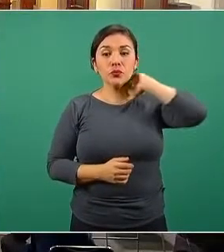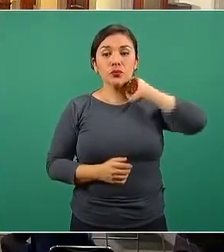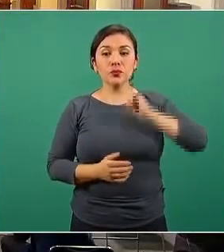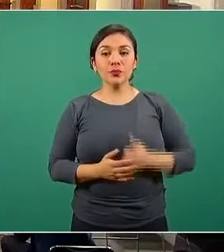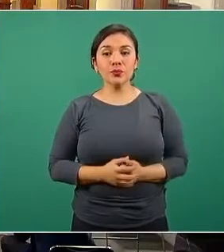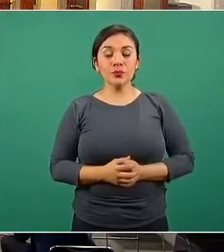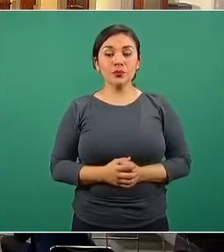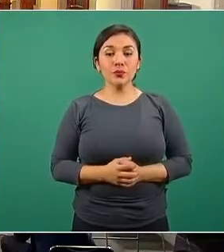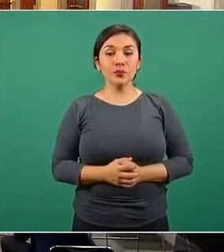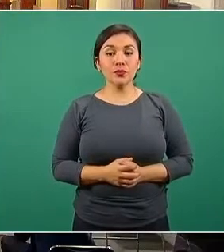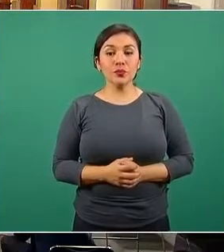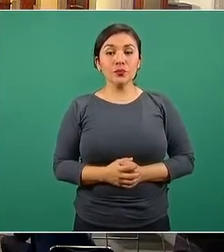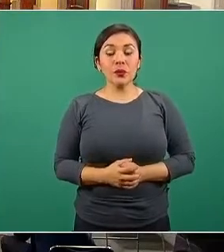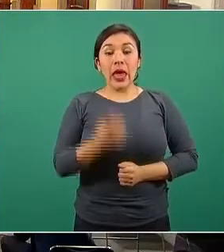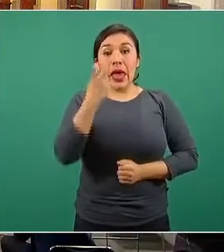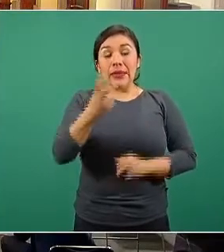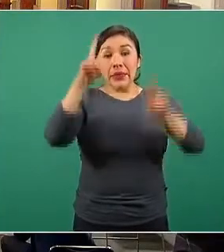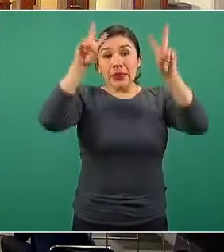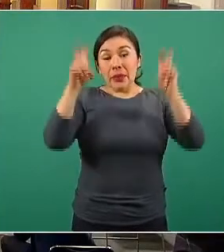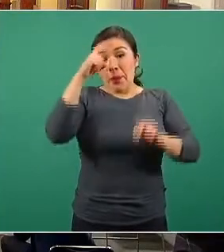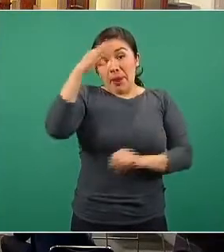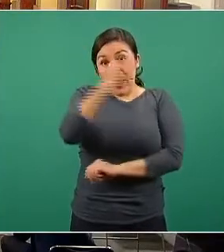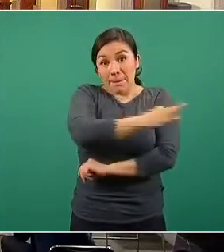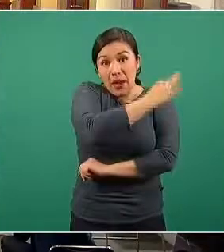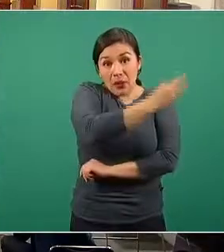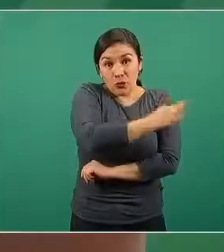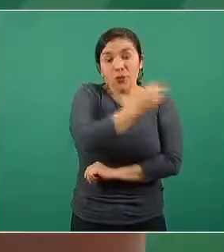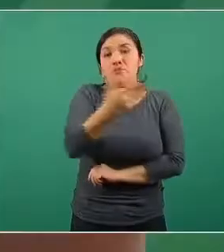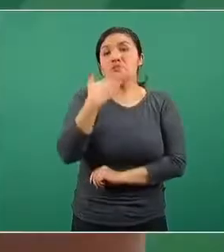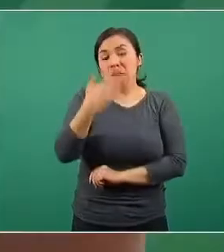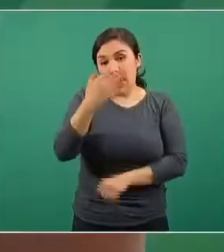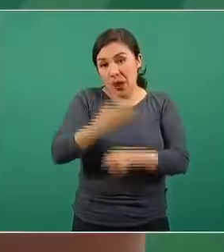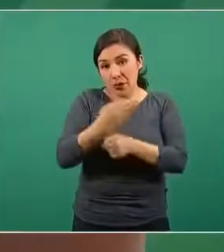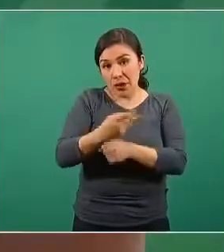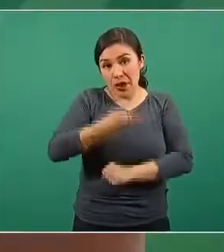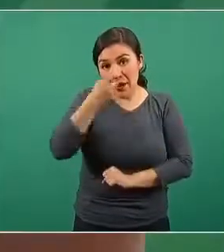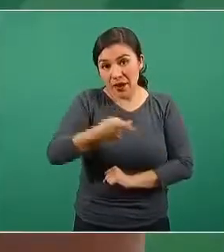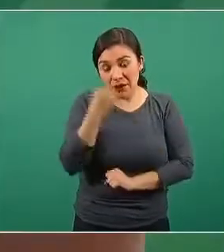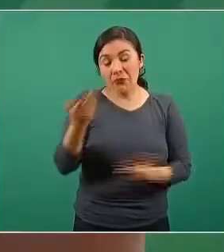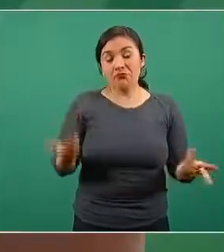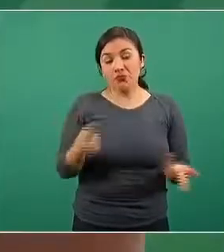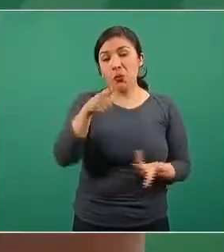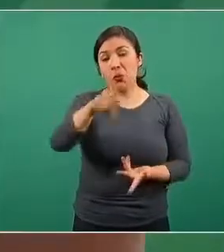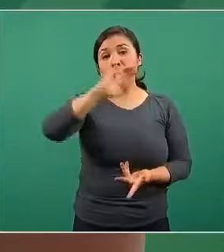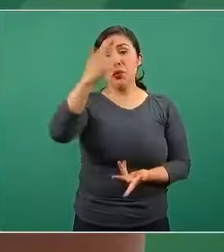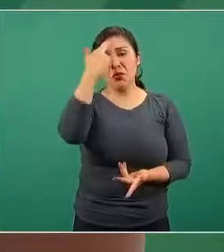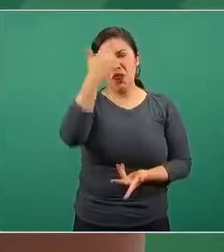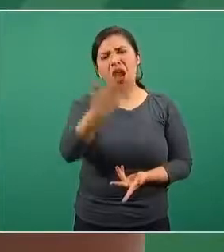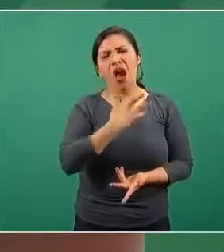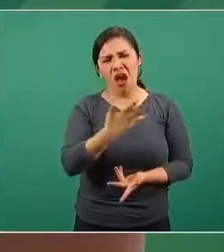Bueno, con respecto a la vacunación, y qué bueno que lo menciona, recordemos que